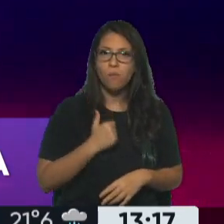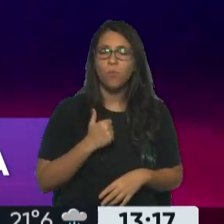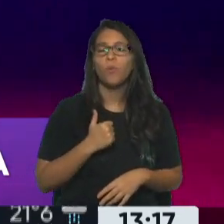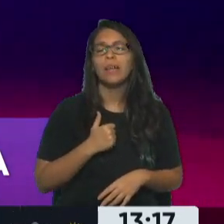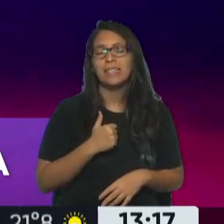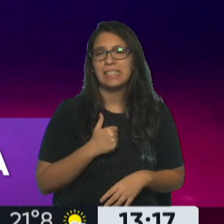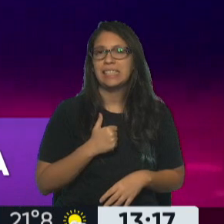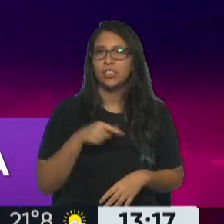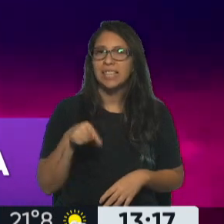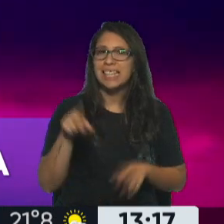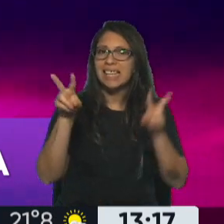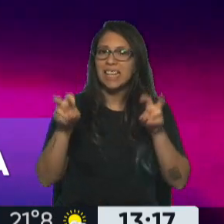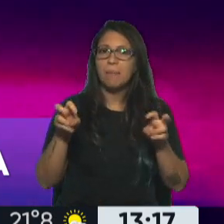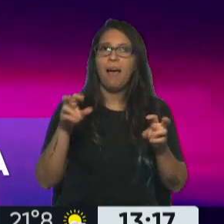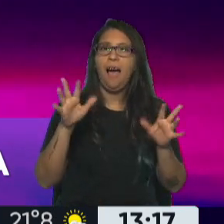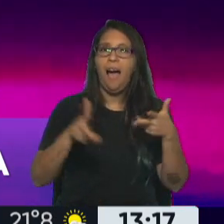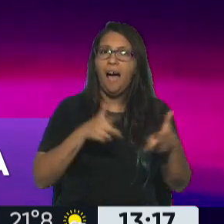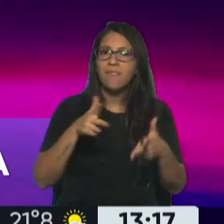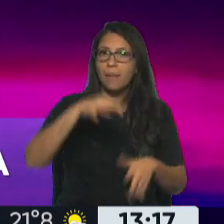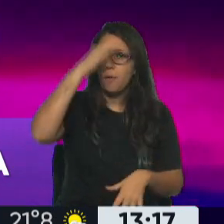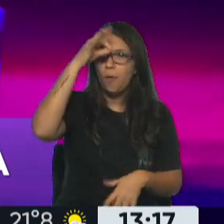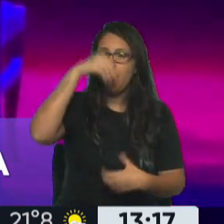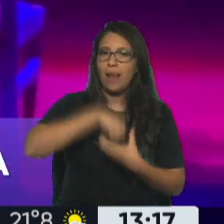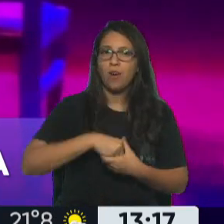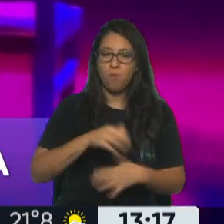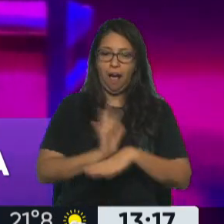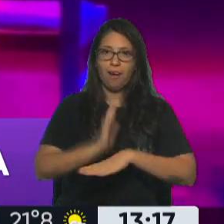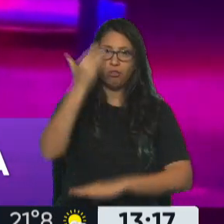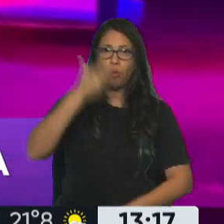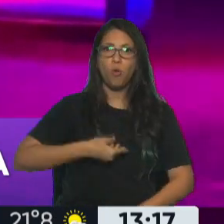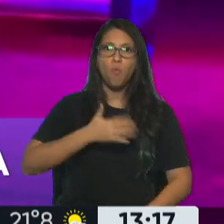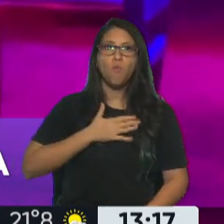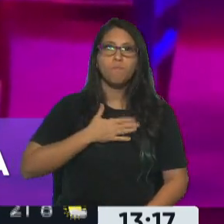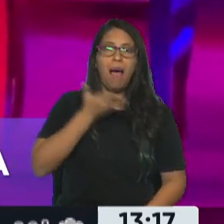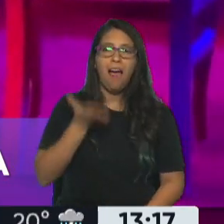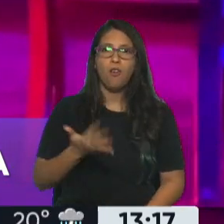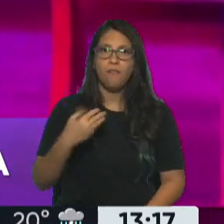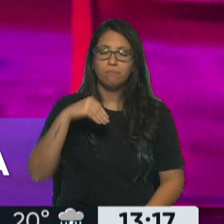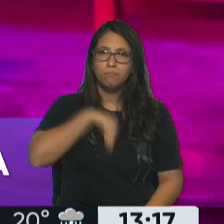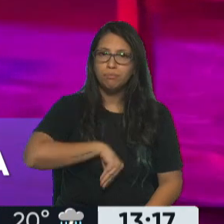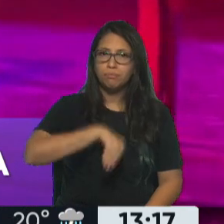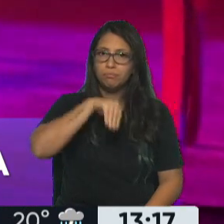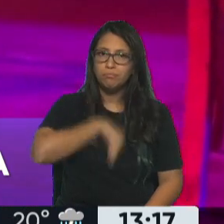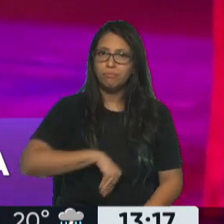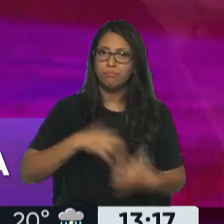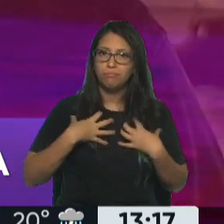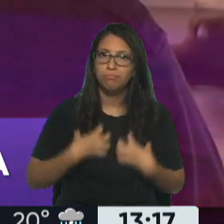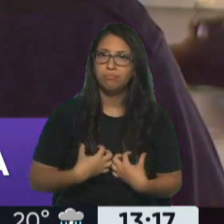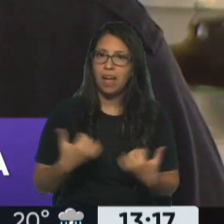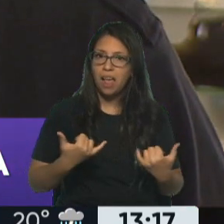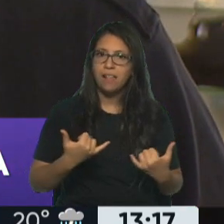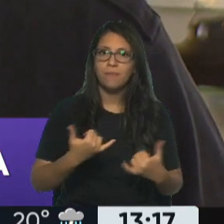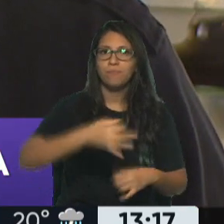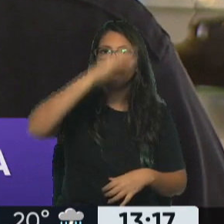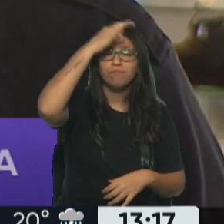puntualmente de esto de la frustración que además como actor como ser humano sentimos en todo momento cada función es es